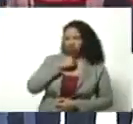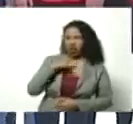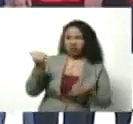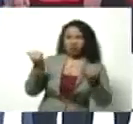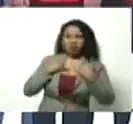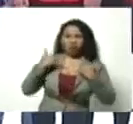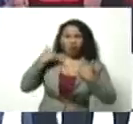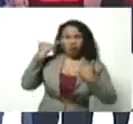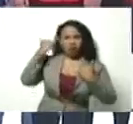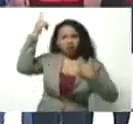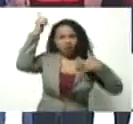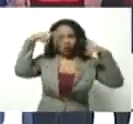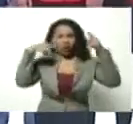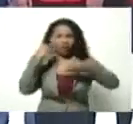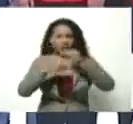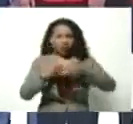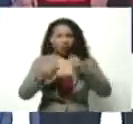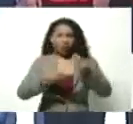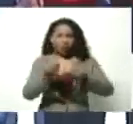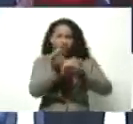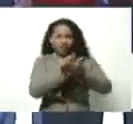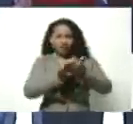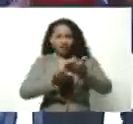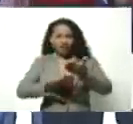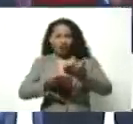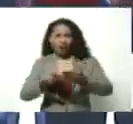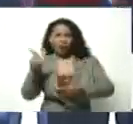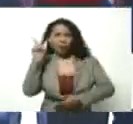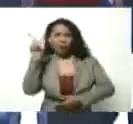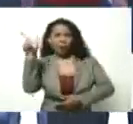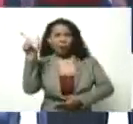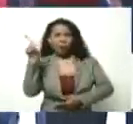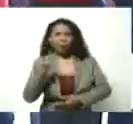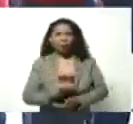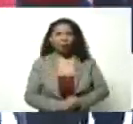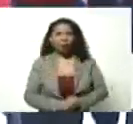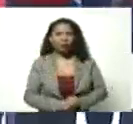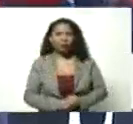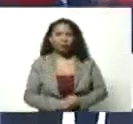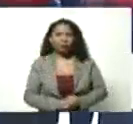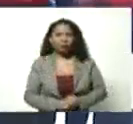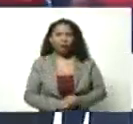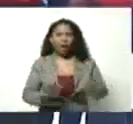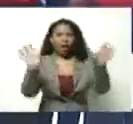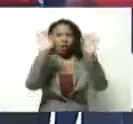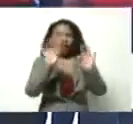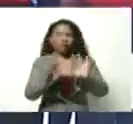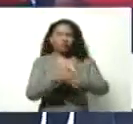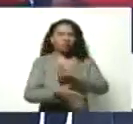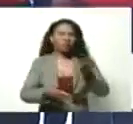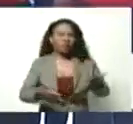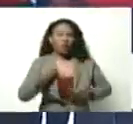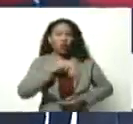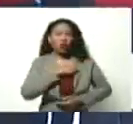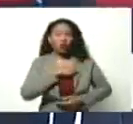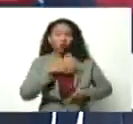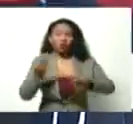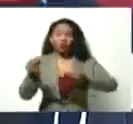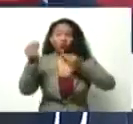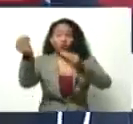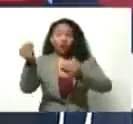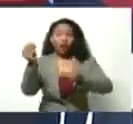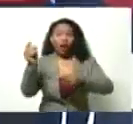el mismo Chávez haciendo el logo del partido socialista Unido de Venezuela de manera que cuando nosotros entregamos